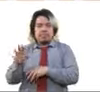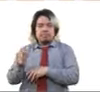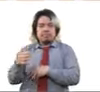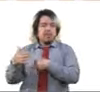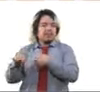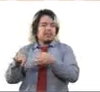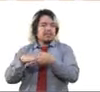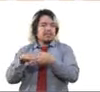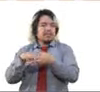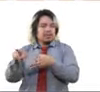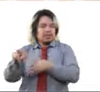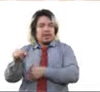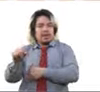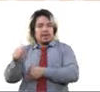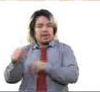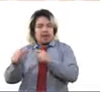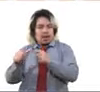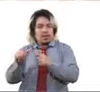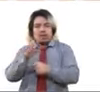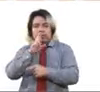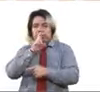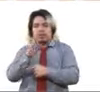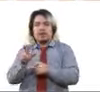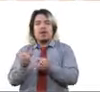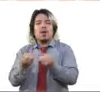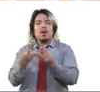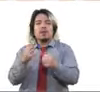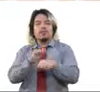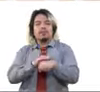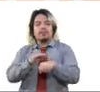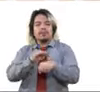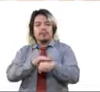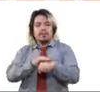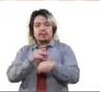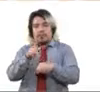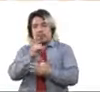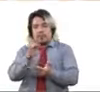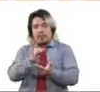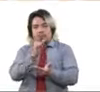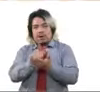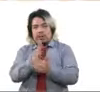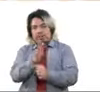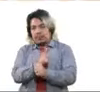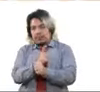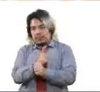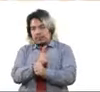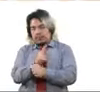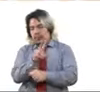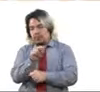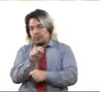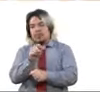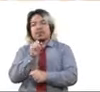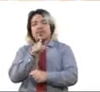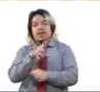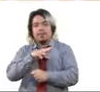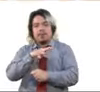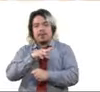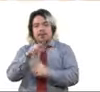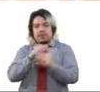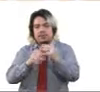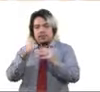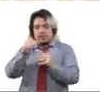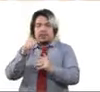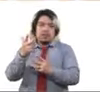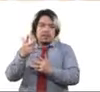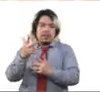agosto publicaremos los resultados. Pero no solamente a nivel de licenciatura, en el posgrado en esta ocasión recibimos más de